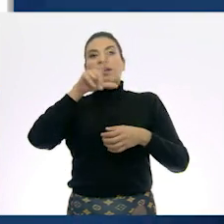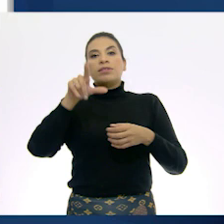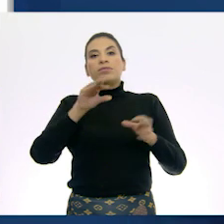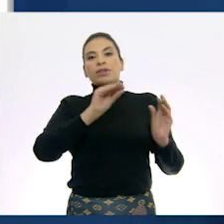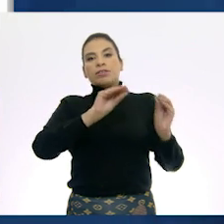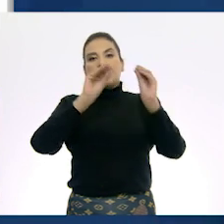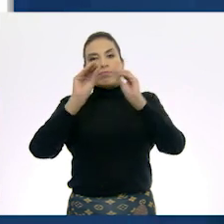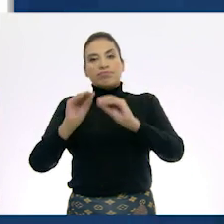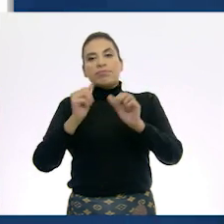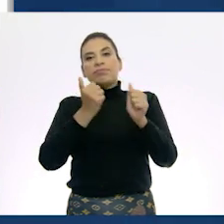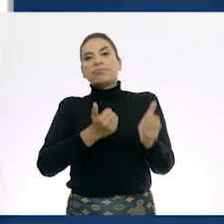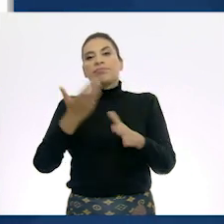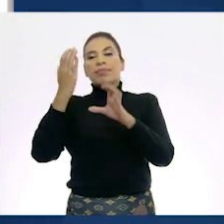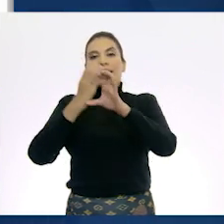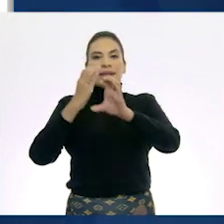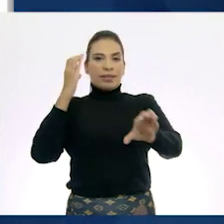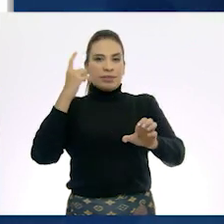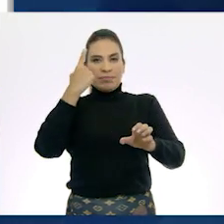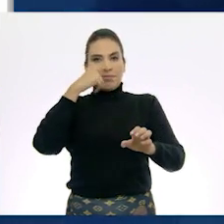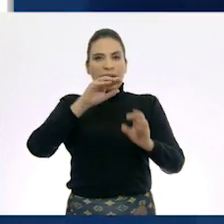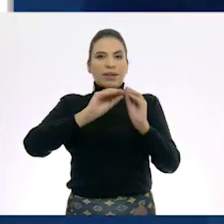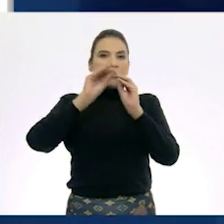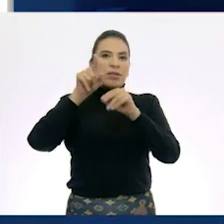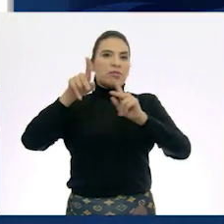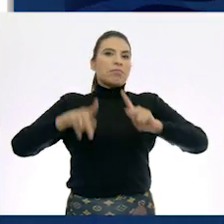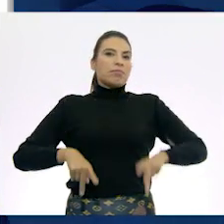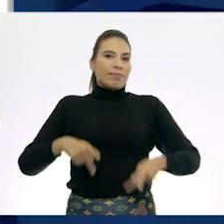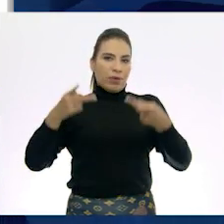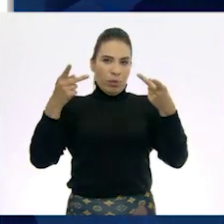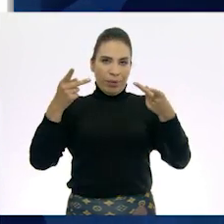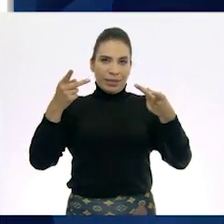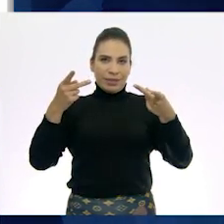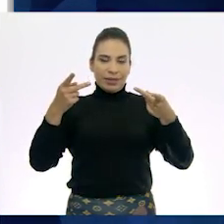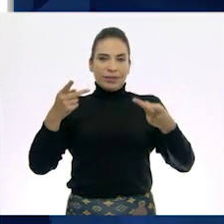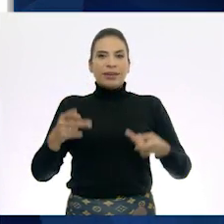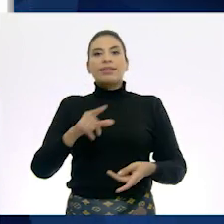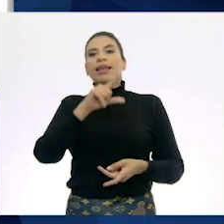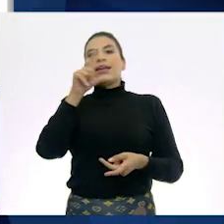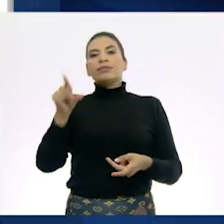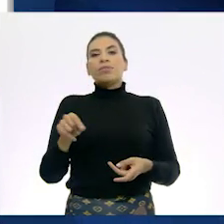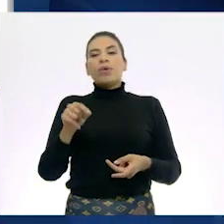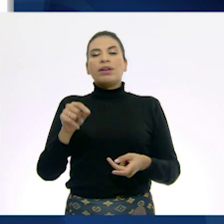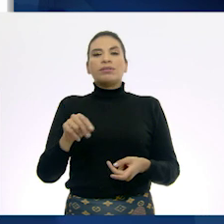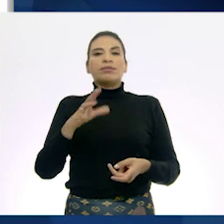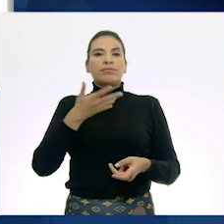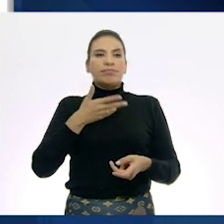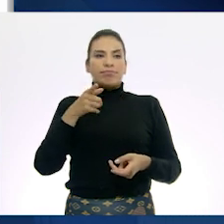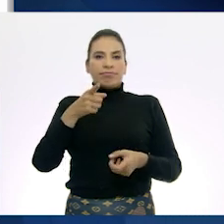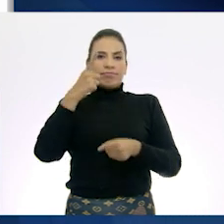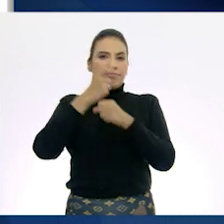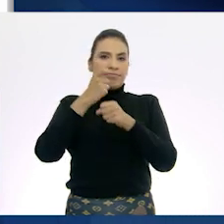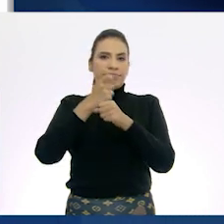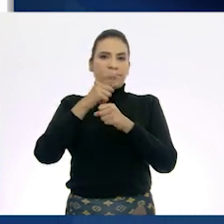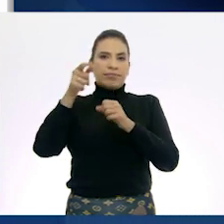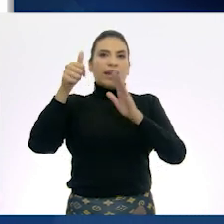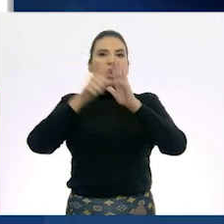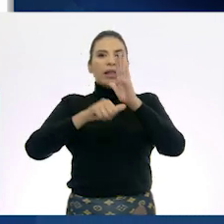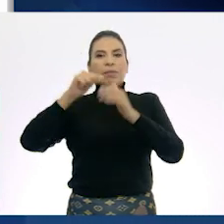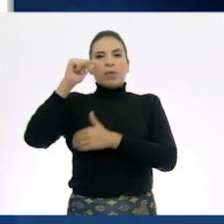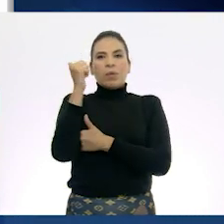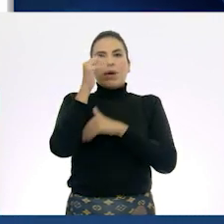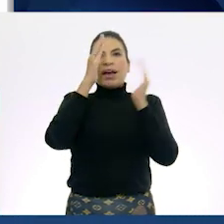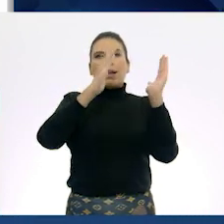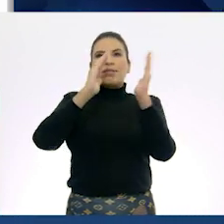va a transportar hacia donde se va a comercializar. Y también pues ahí lo van a tener primero en almacenes,